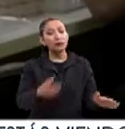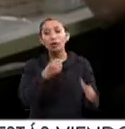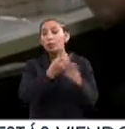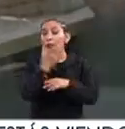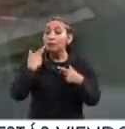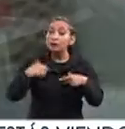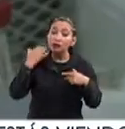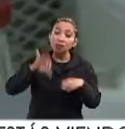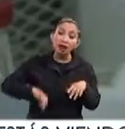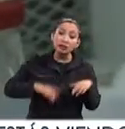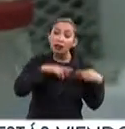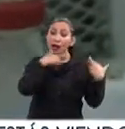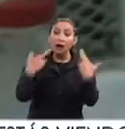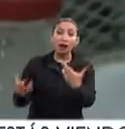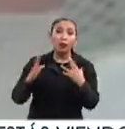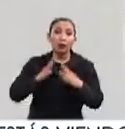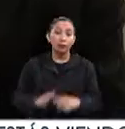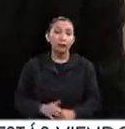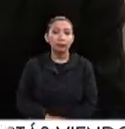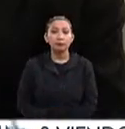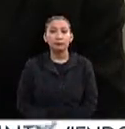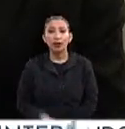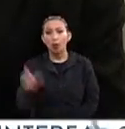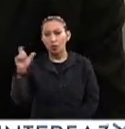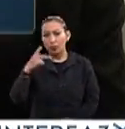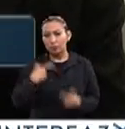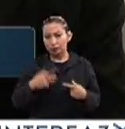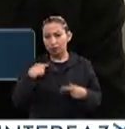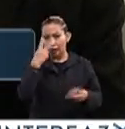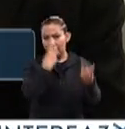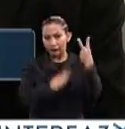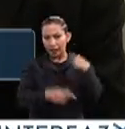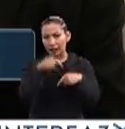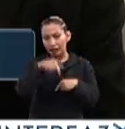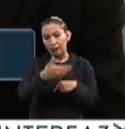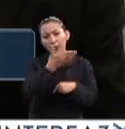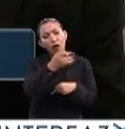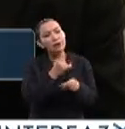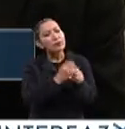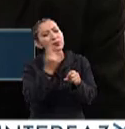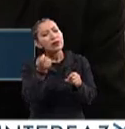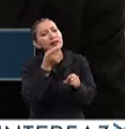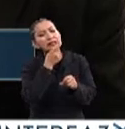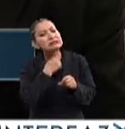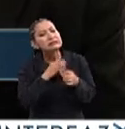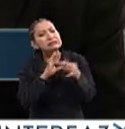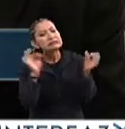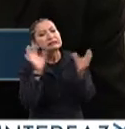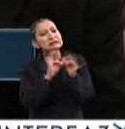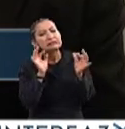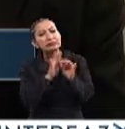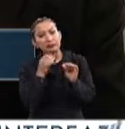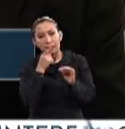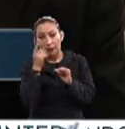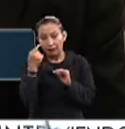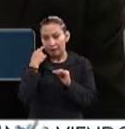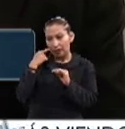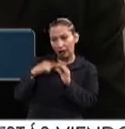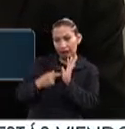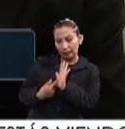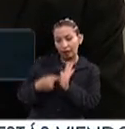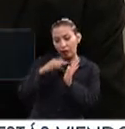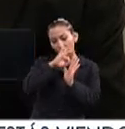nuevos donantes interesados en sumarse. Cuando una persona llega a solicitar informes, se le pone a la vista